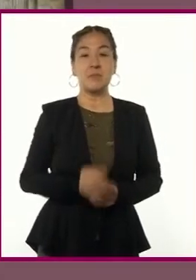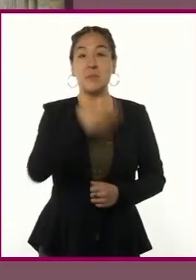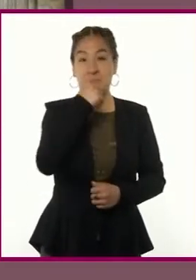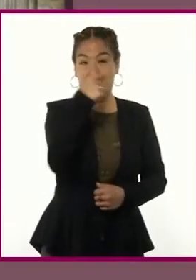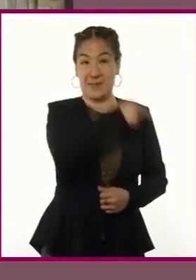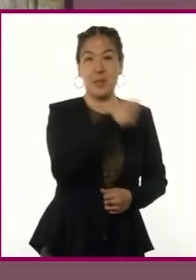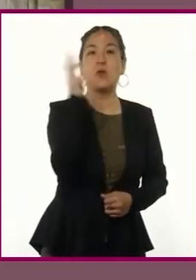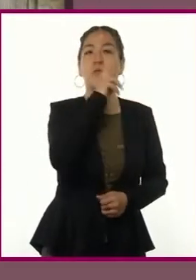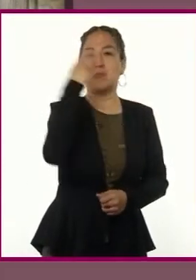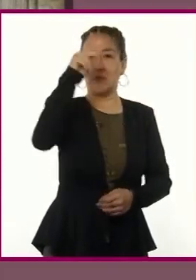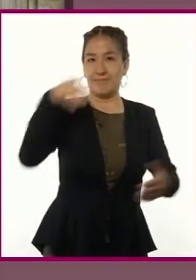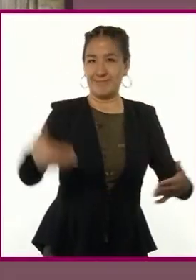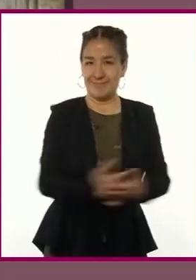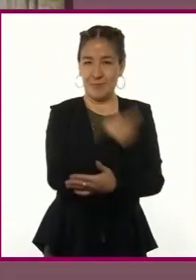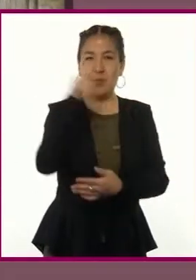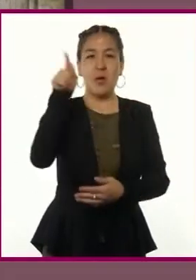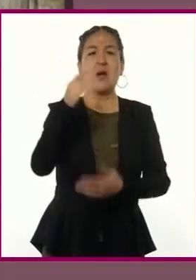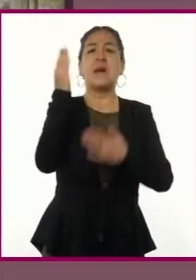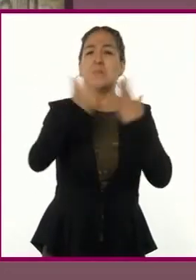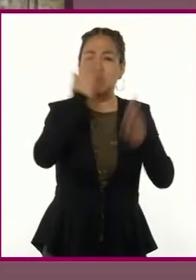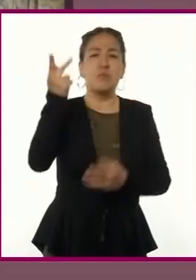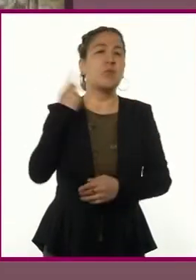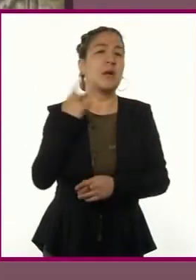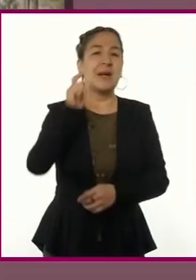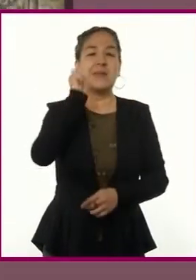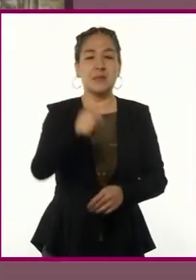escribió El contrato social o